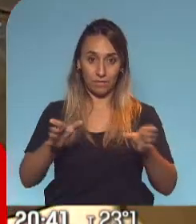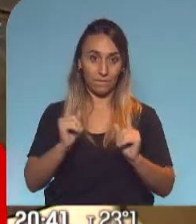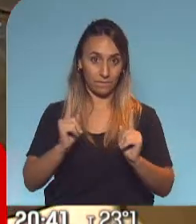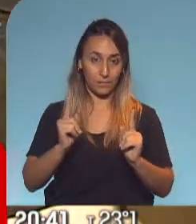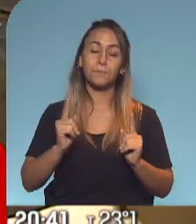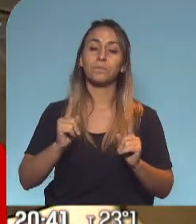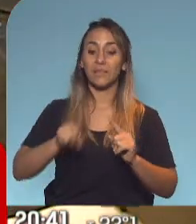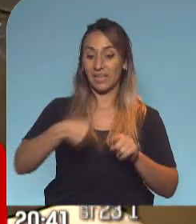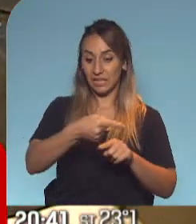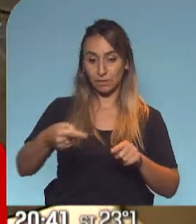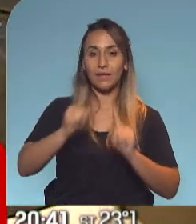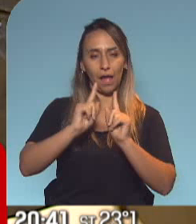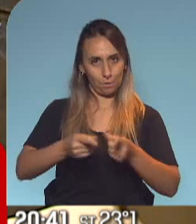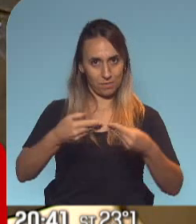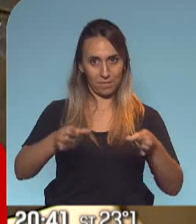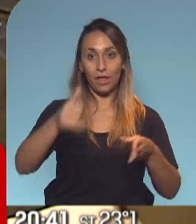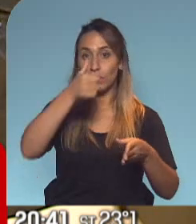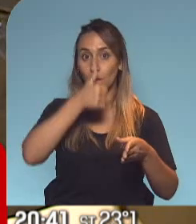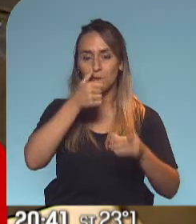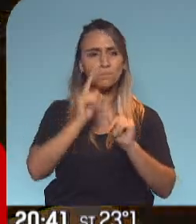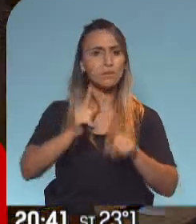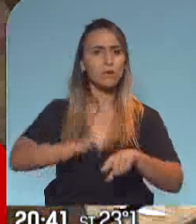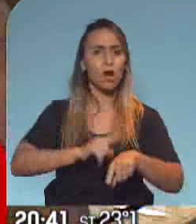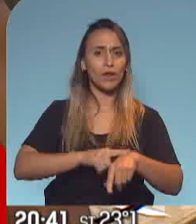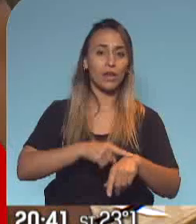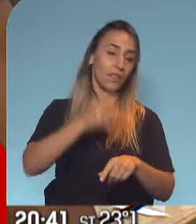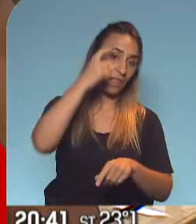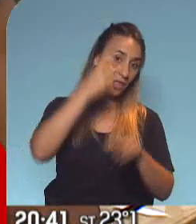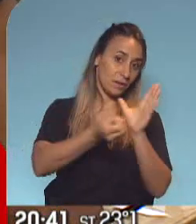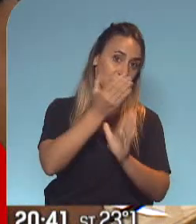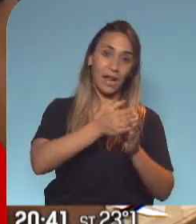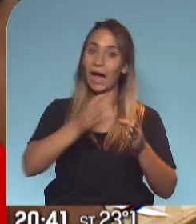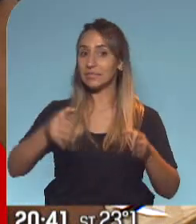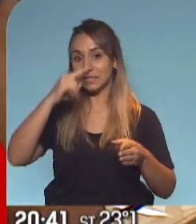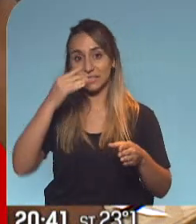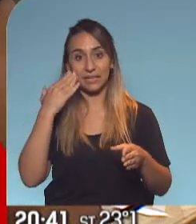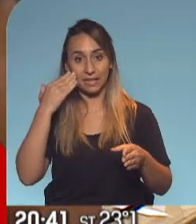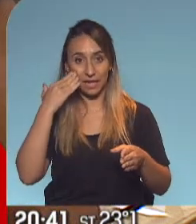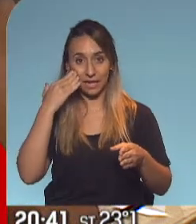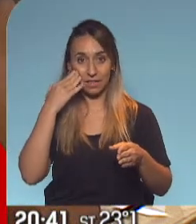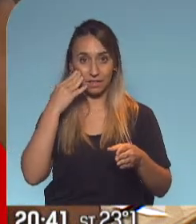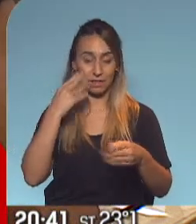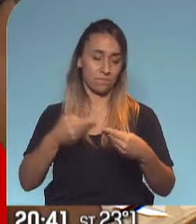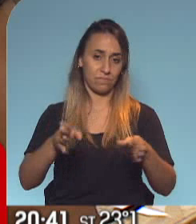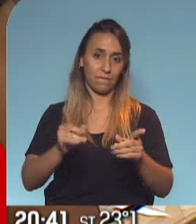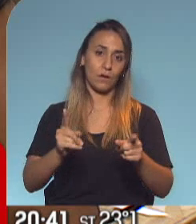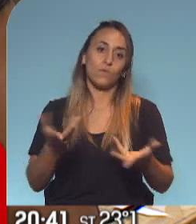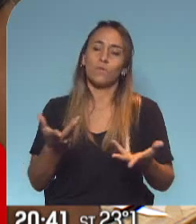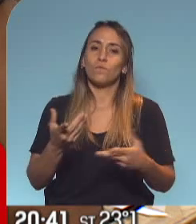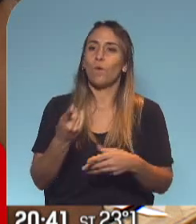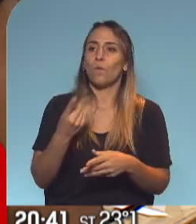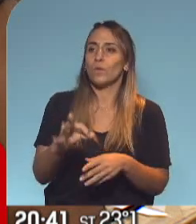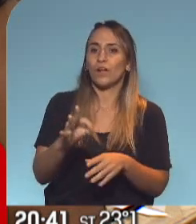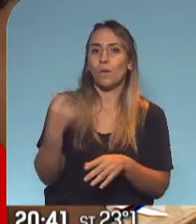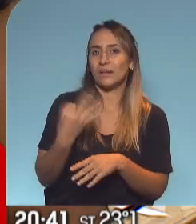vamos a estar abriendo también el domingo en ese horario de 10 a 19 porque bueno como es un momento excepcional